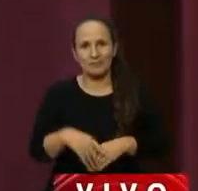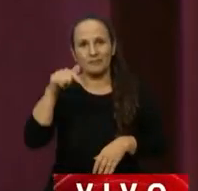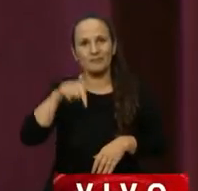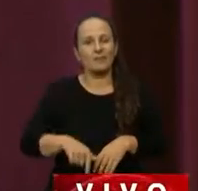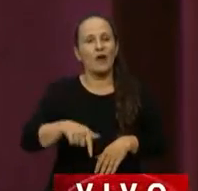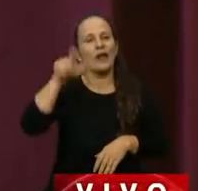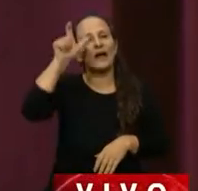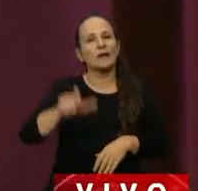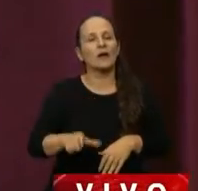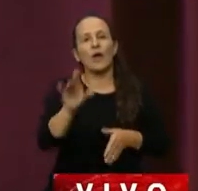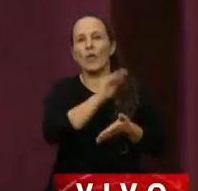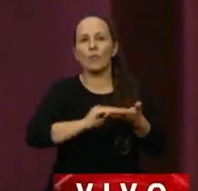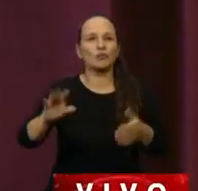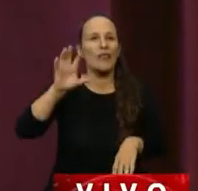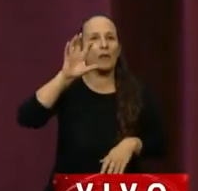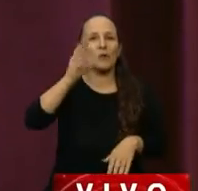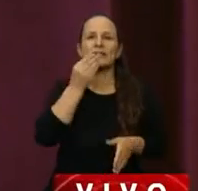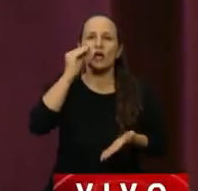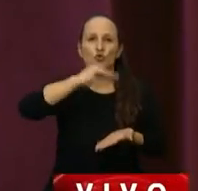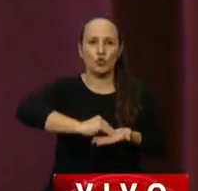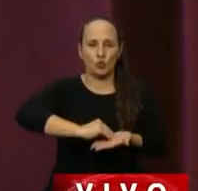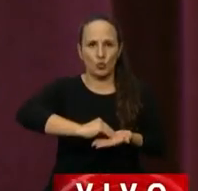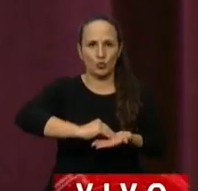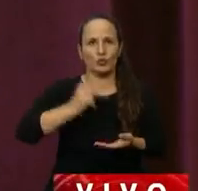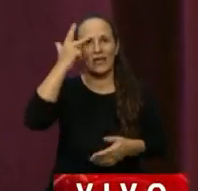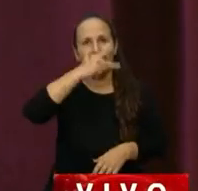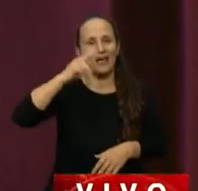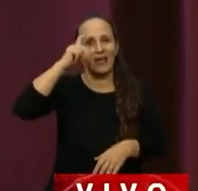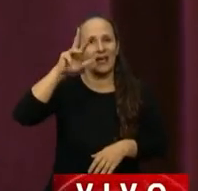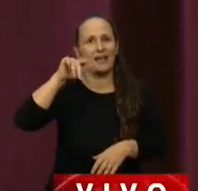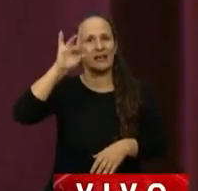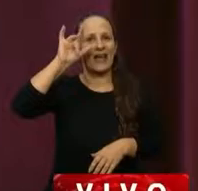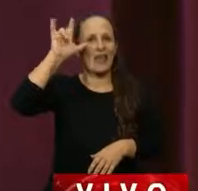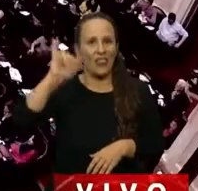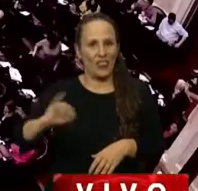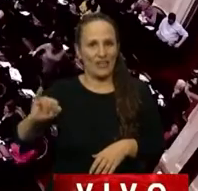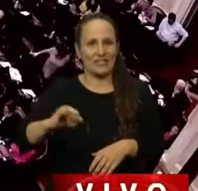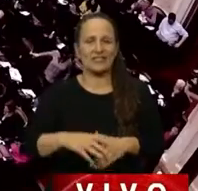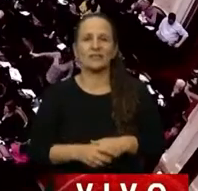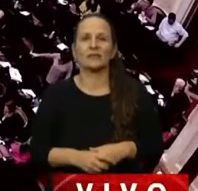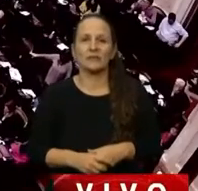Continúa en uso de la palabra la diputada por la provincia de Chubut, Estela Hernández.